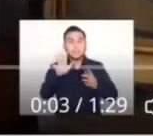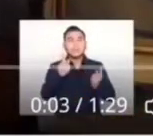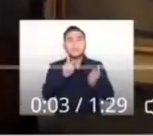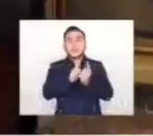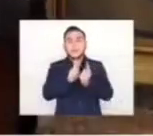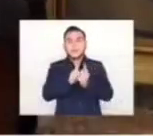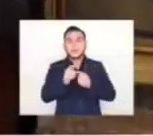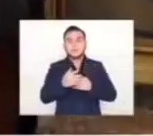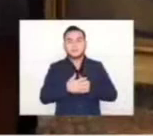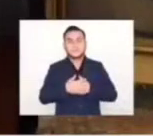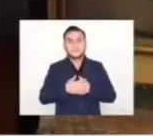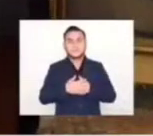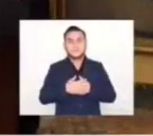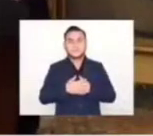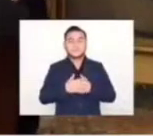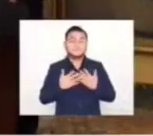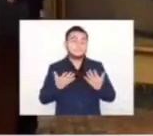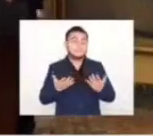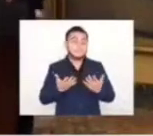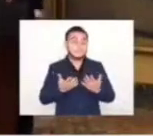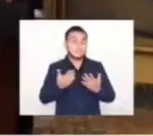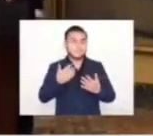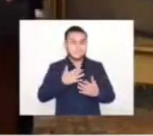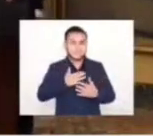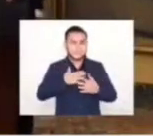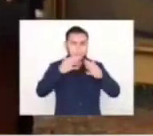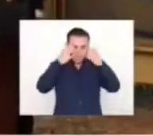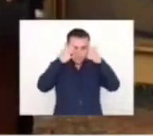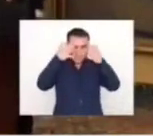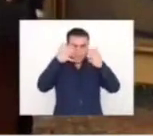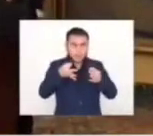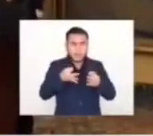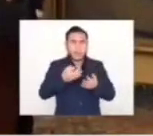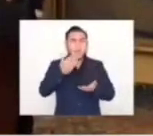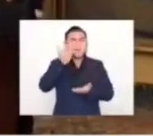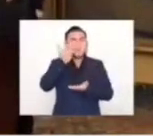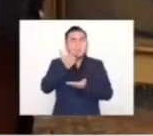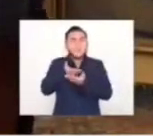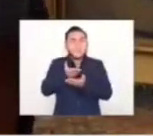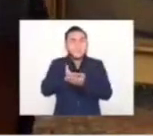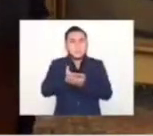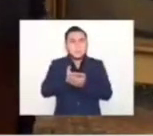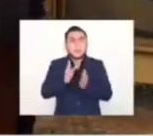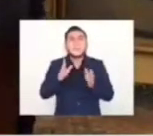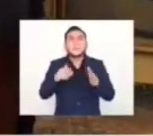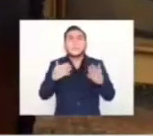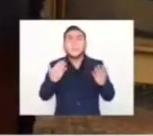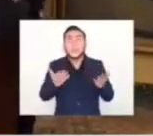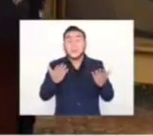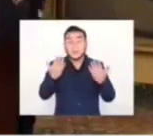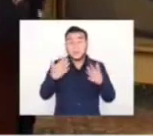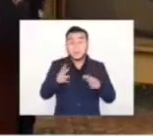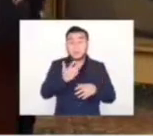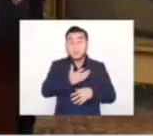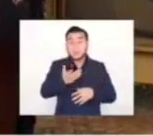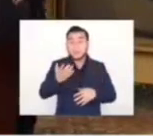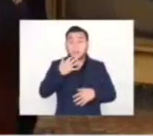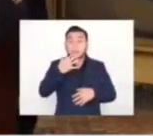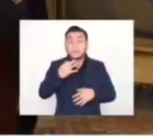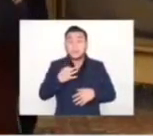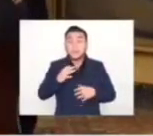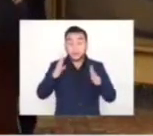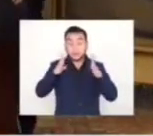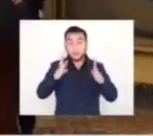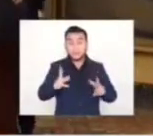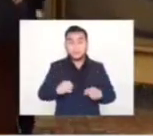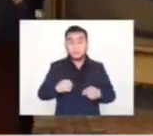Conocen la mayoría, pues he tomado la decisión de proponer porque debemos recibir el beneplácito del gobierno de